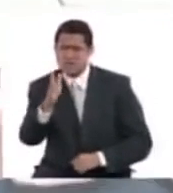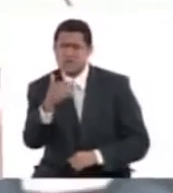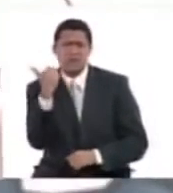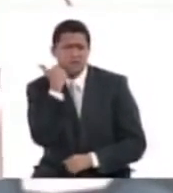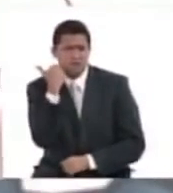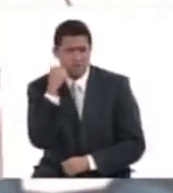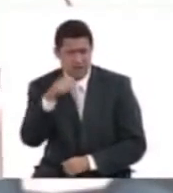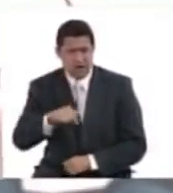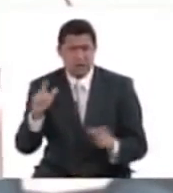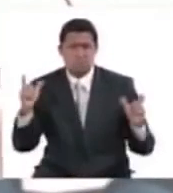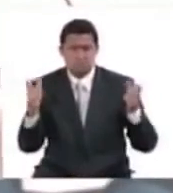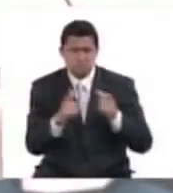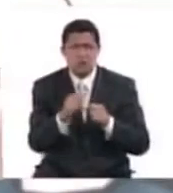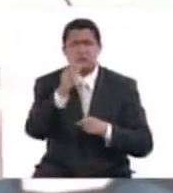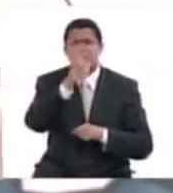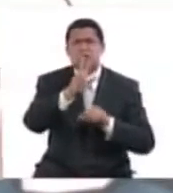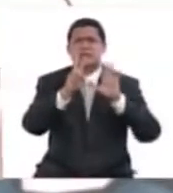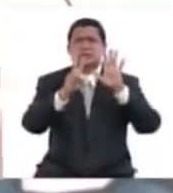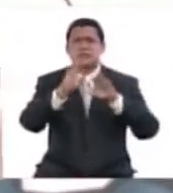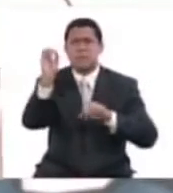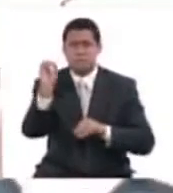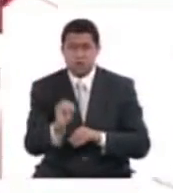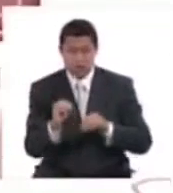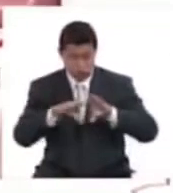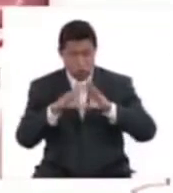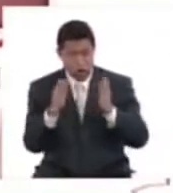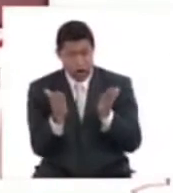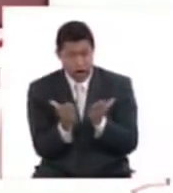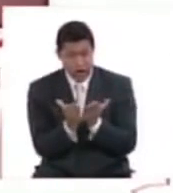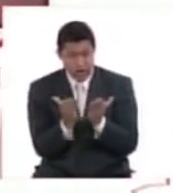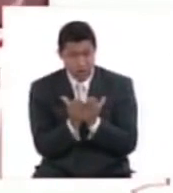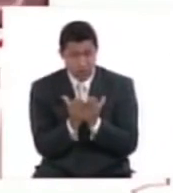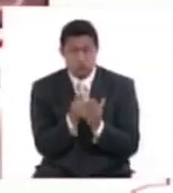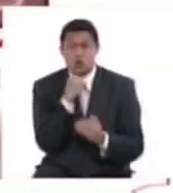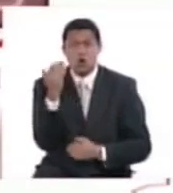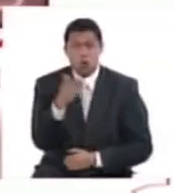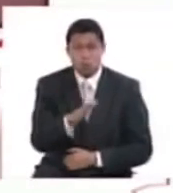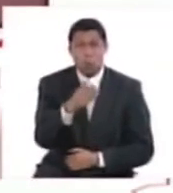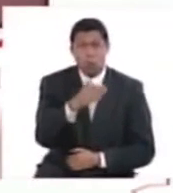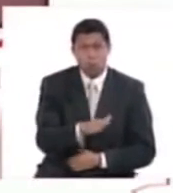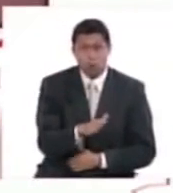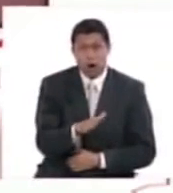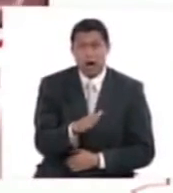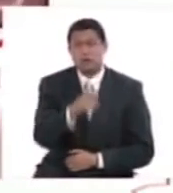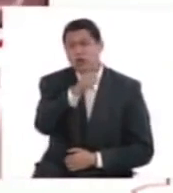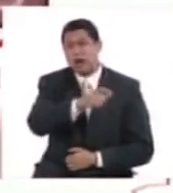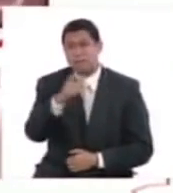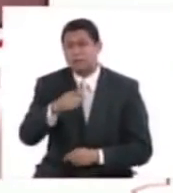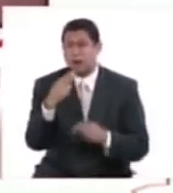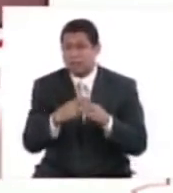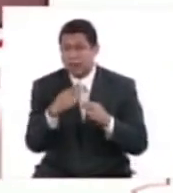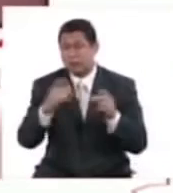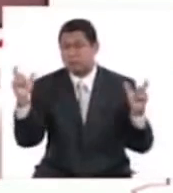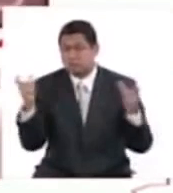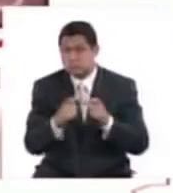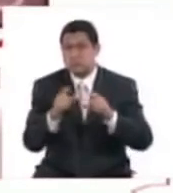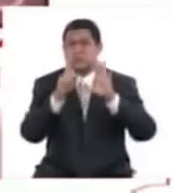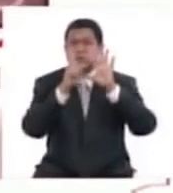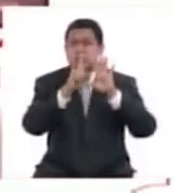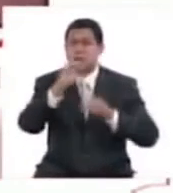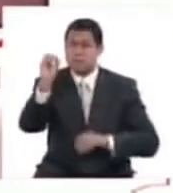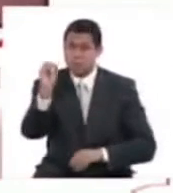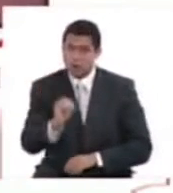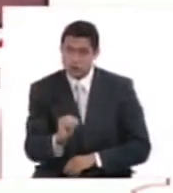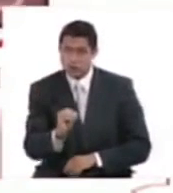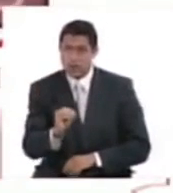de la enfermedad se redujo 37% a escala mundial, mientras que la tasa de mortalidad entre las poblaciones en riesgo disminuyó